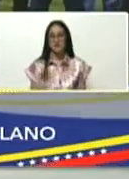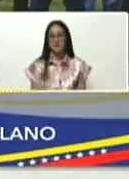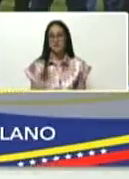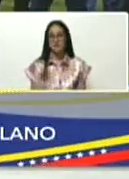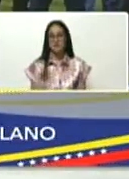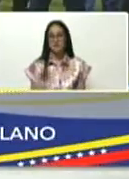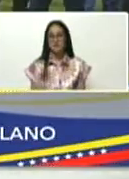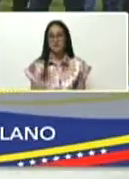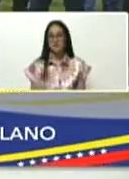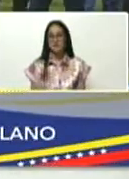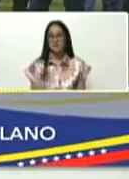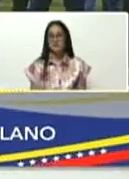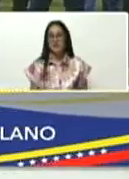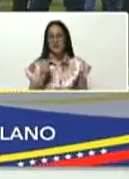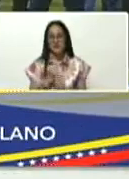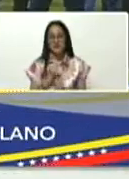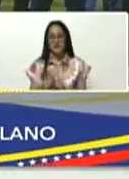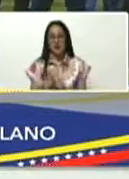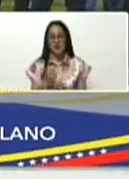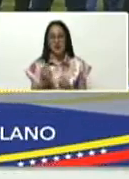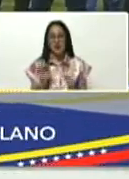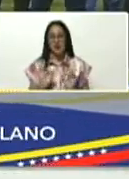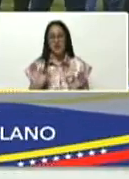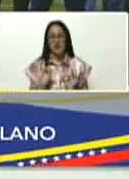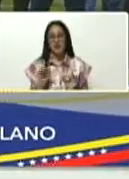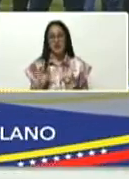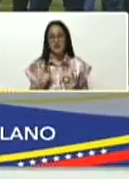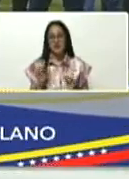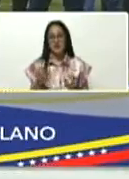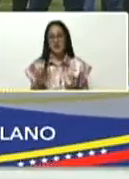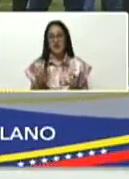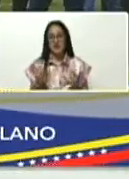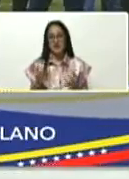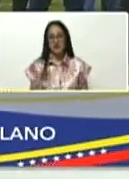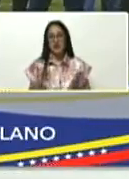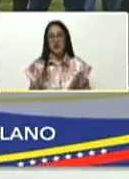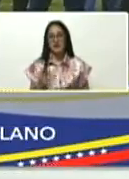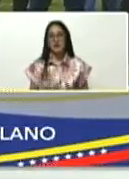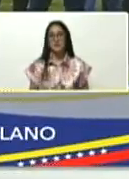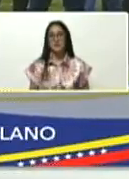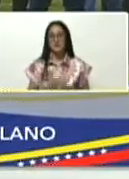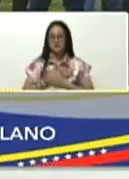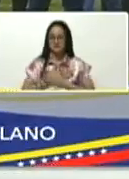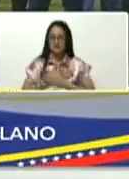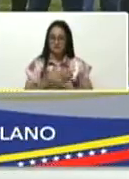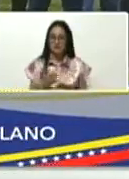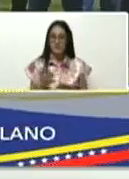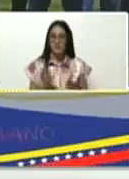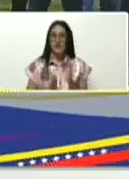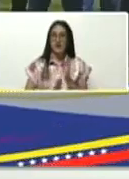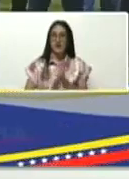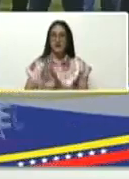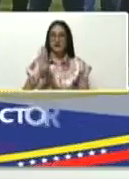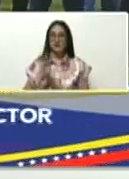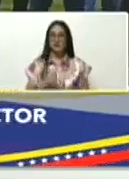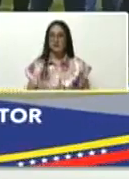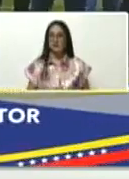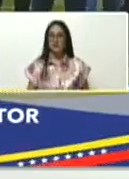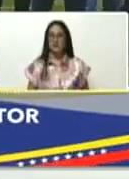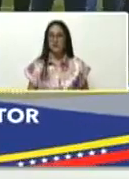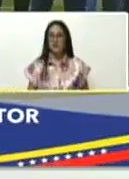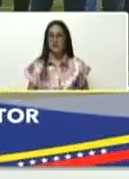Vázquez, al trabajo nada ni nadie le gana. Les deseo el mayor de los éxitos